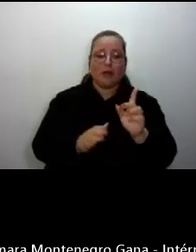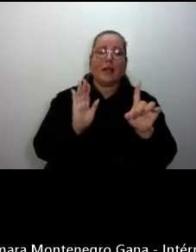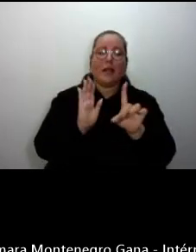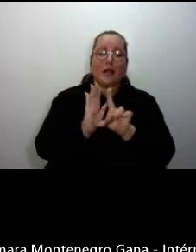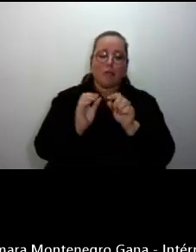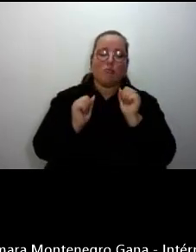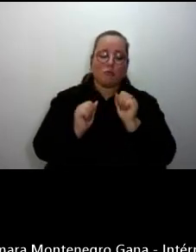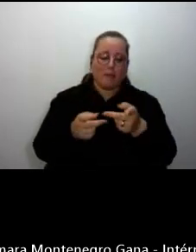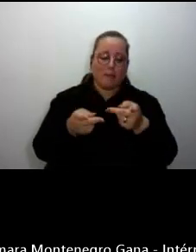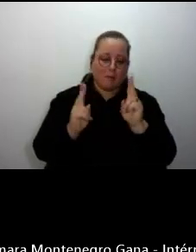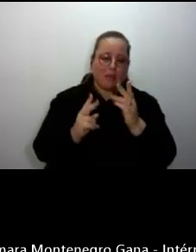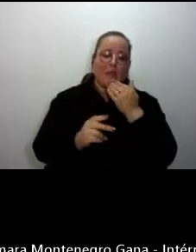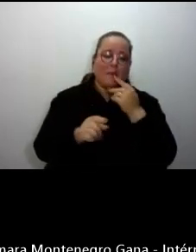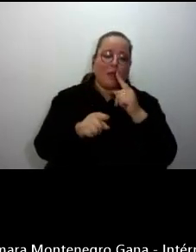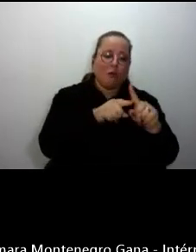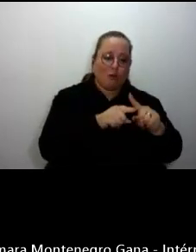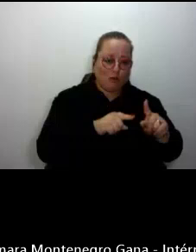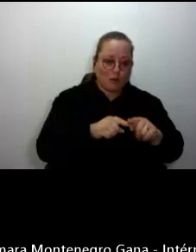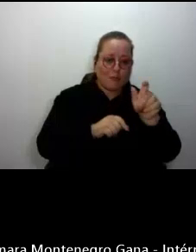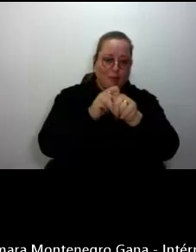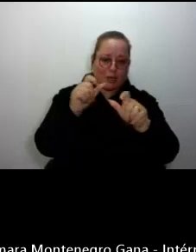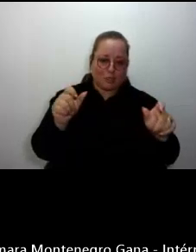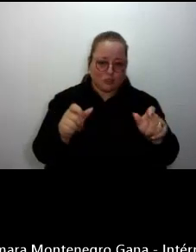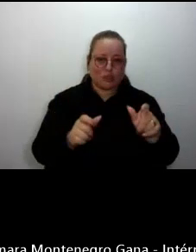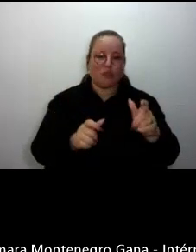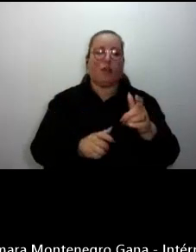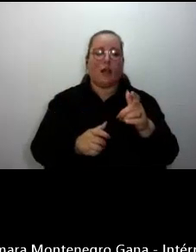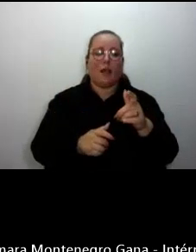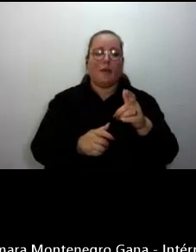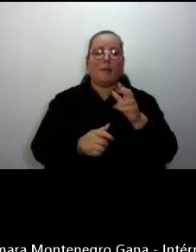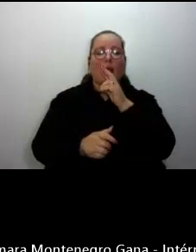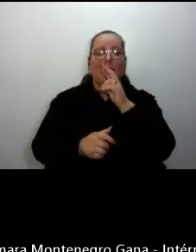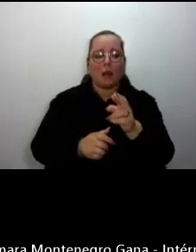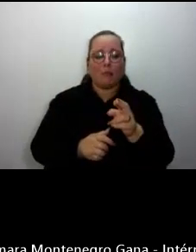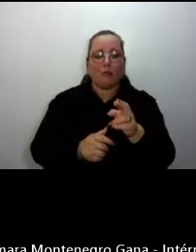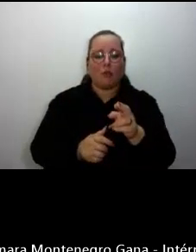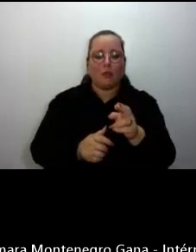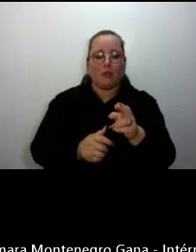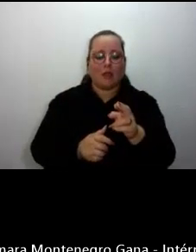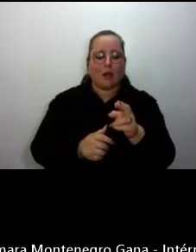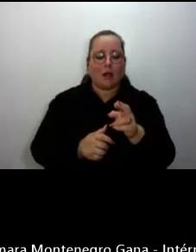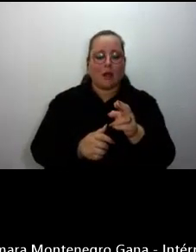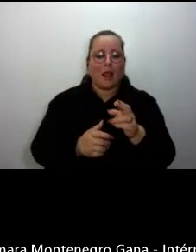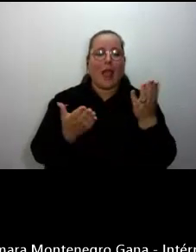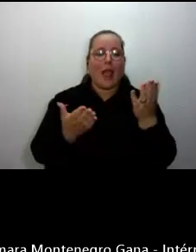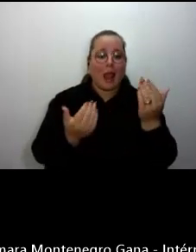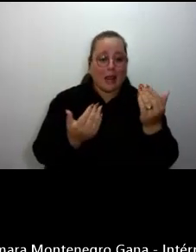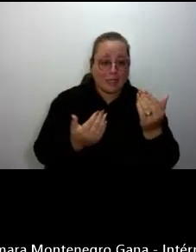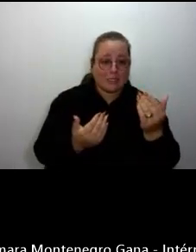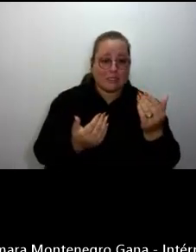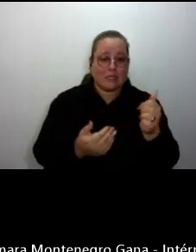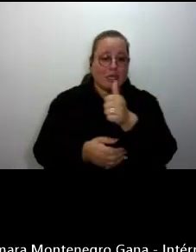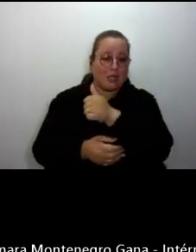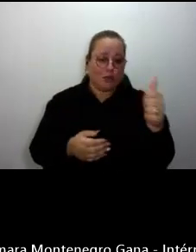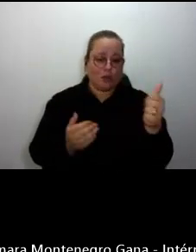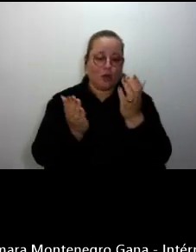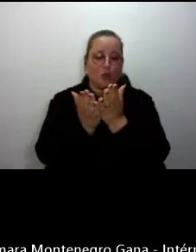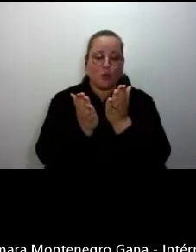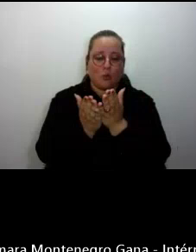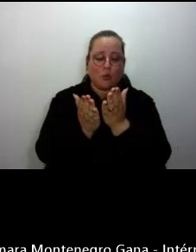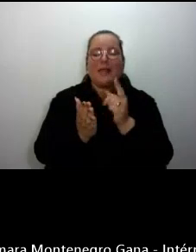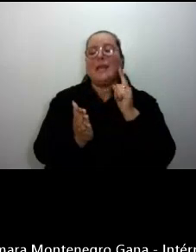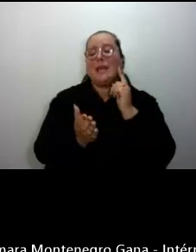utilizar, ¿verdad?, de manera transversal para poder dar respuesta a las necesidades de todos los estudiantes que